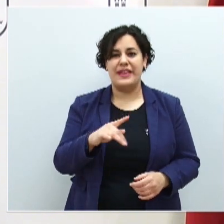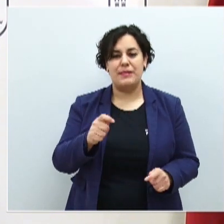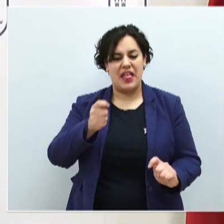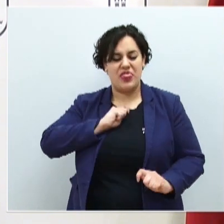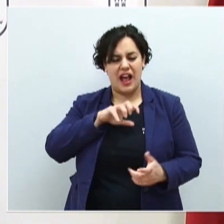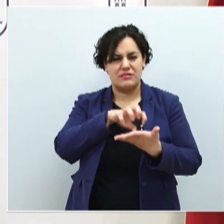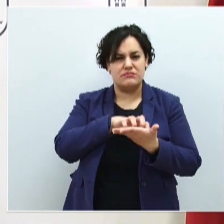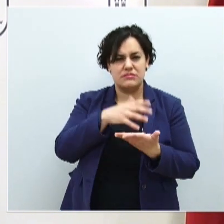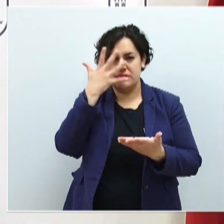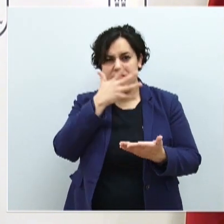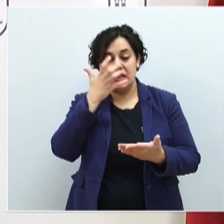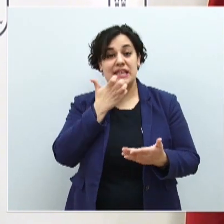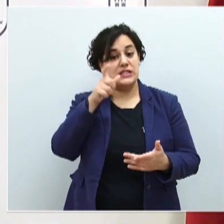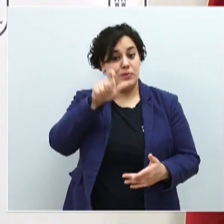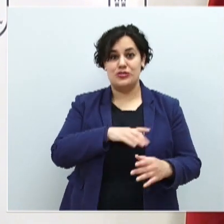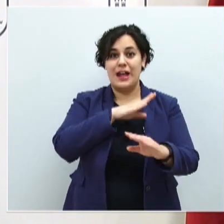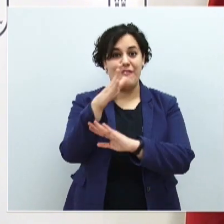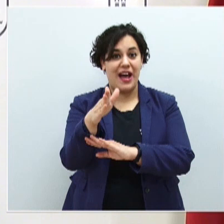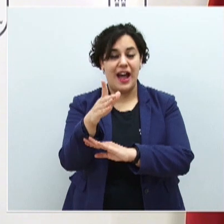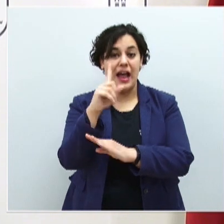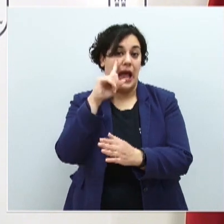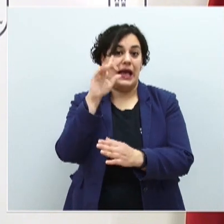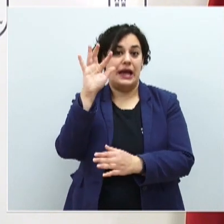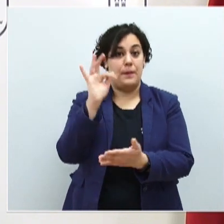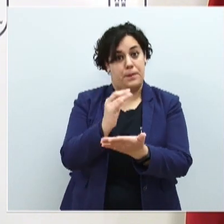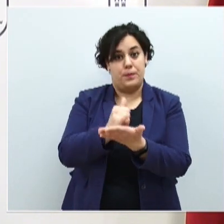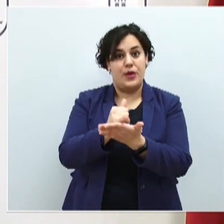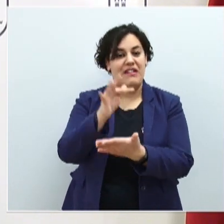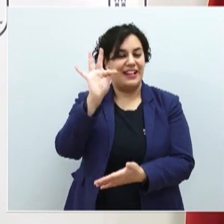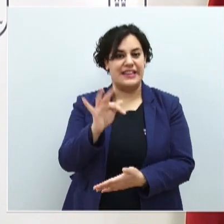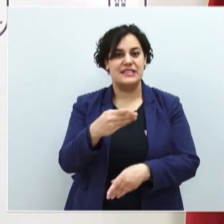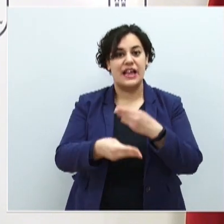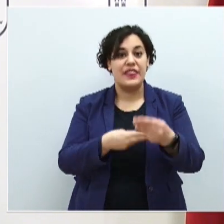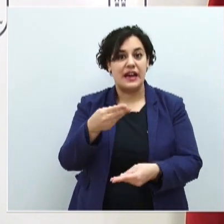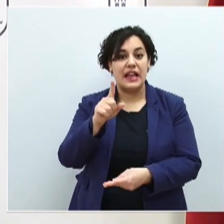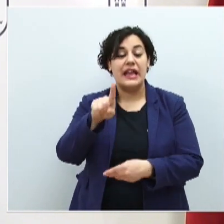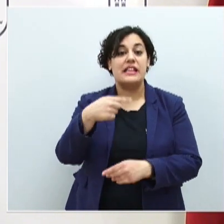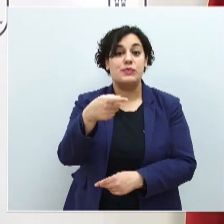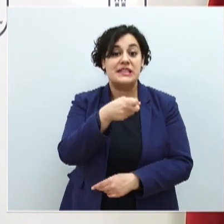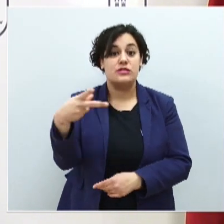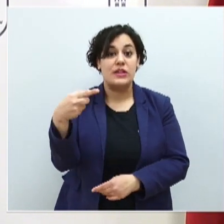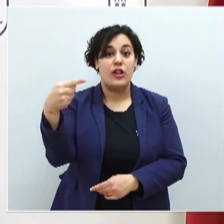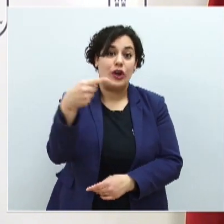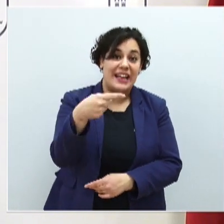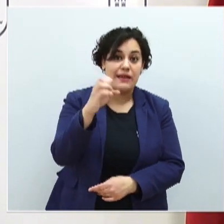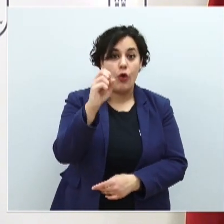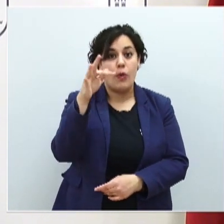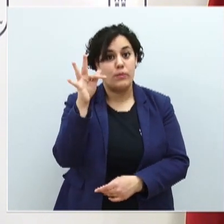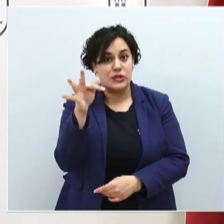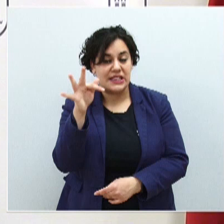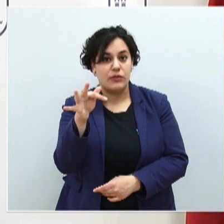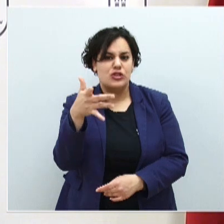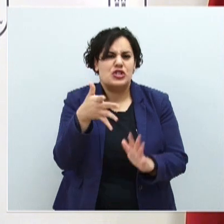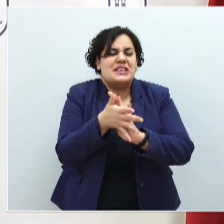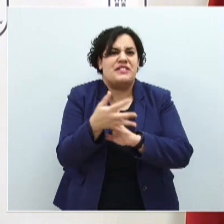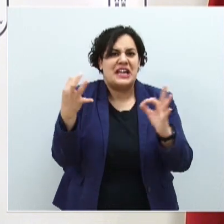una persona va a hacerse ahora mismo un test porque le aparece en una farmacia que se lo pueda dar y el test le sale negativo o positivo, ¿y eso qué